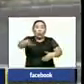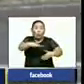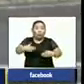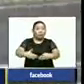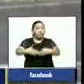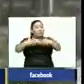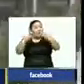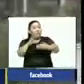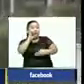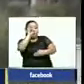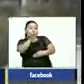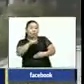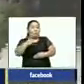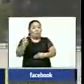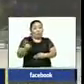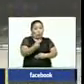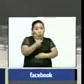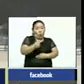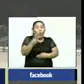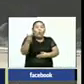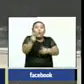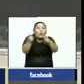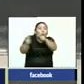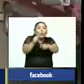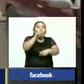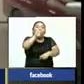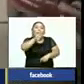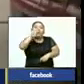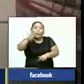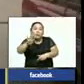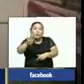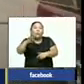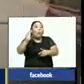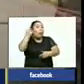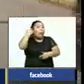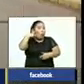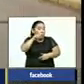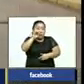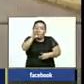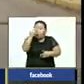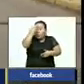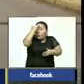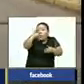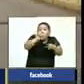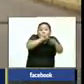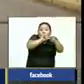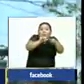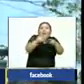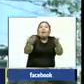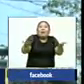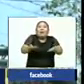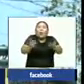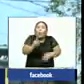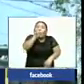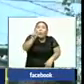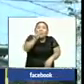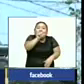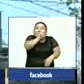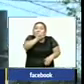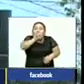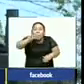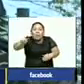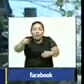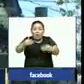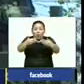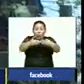Según las autoridades, el hombre de 43 años de edad y de quien no se proporcionó su nombre tenía una semana de estar en el